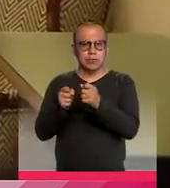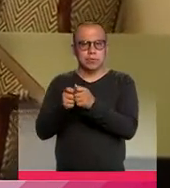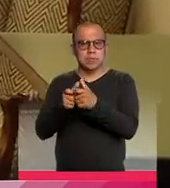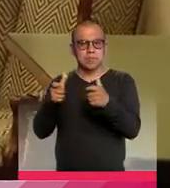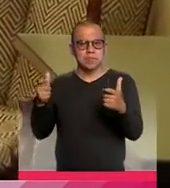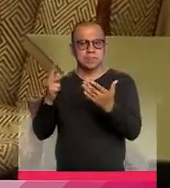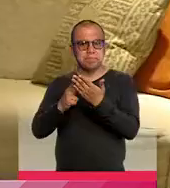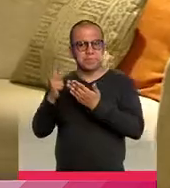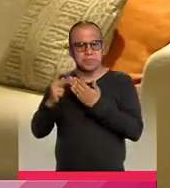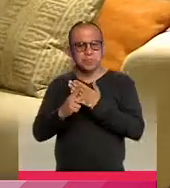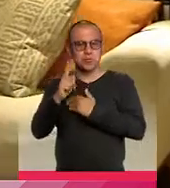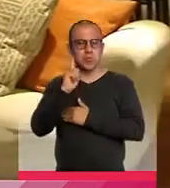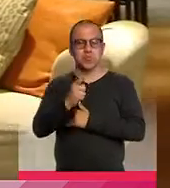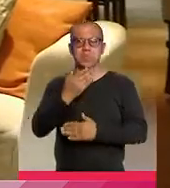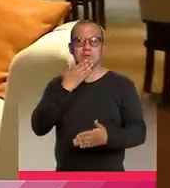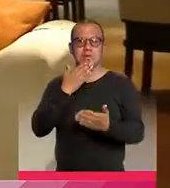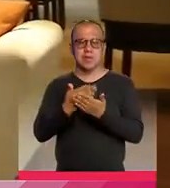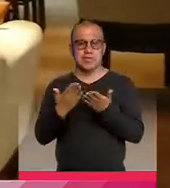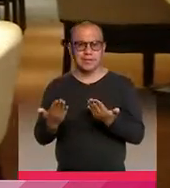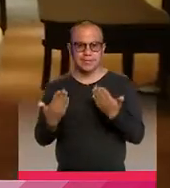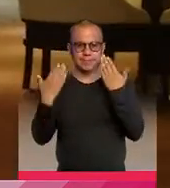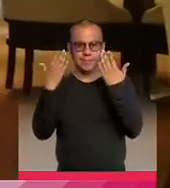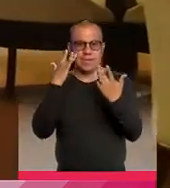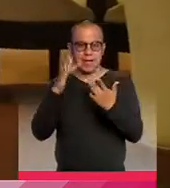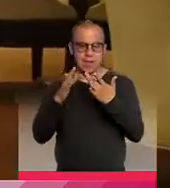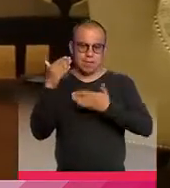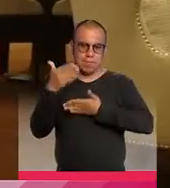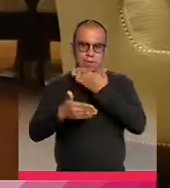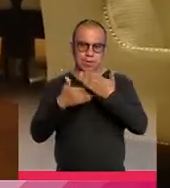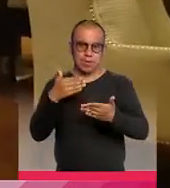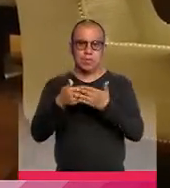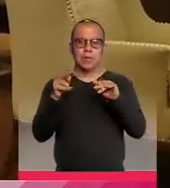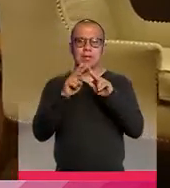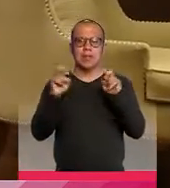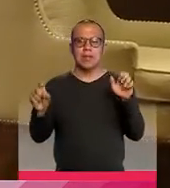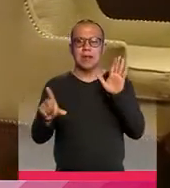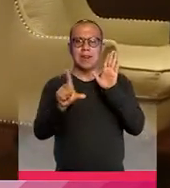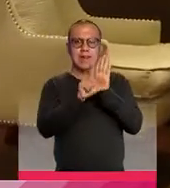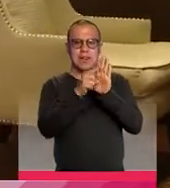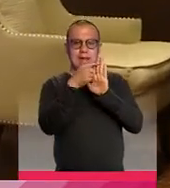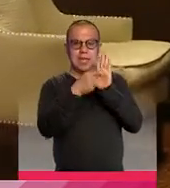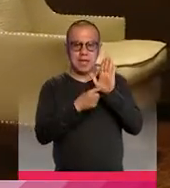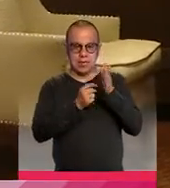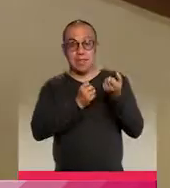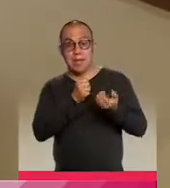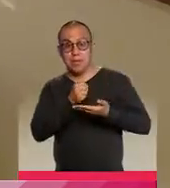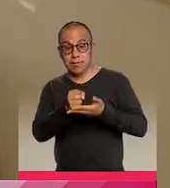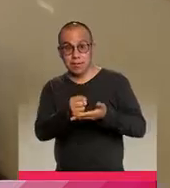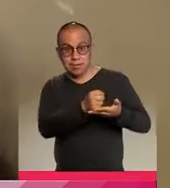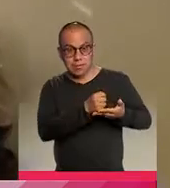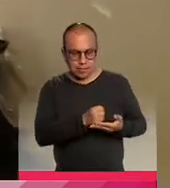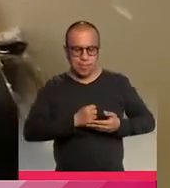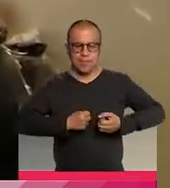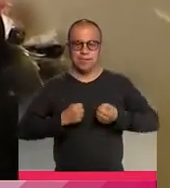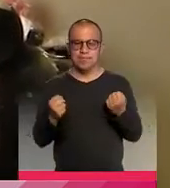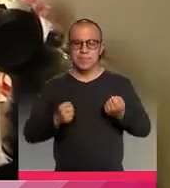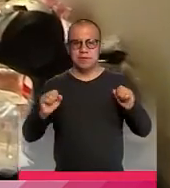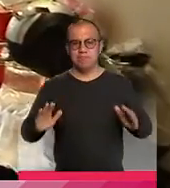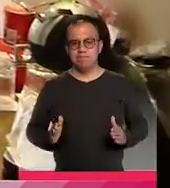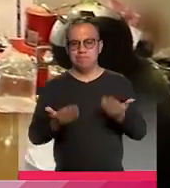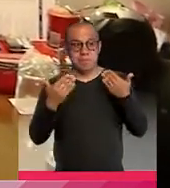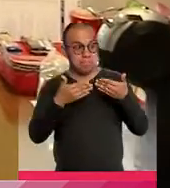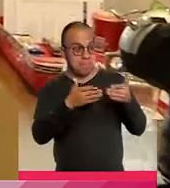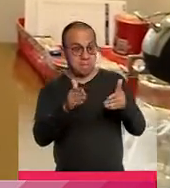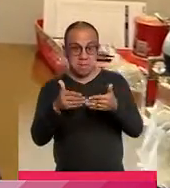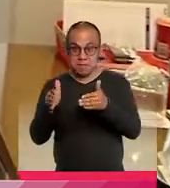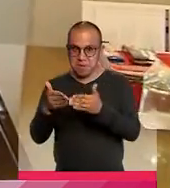de proyectos, gracias también a los beneficios tributarios que mantuvo la llamada ley de financiamiento, y permitió que Bogotá subiera su oferta